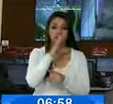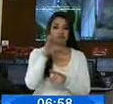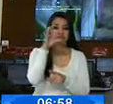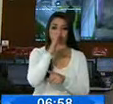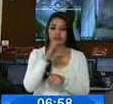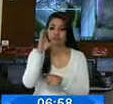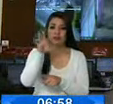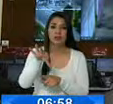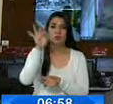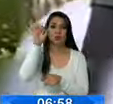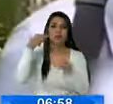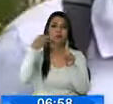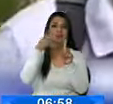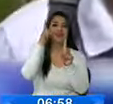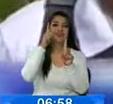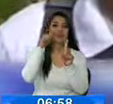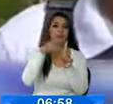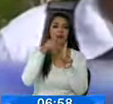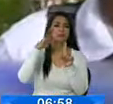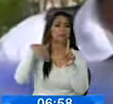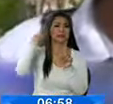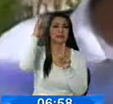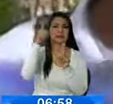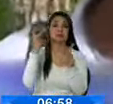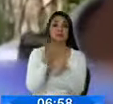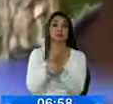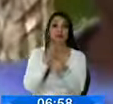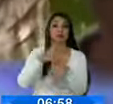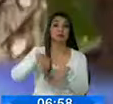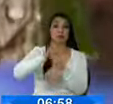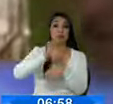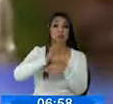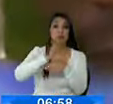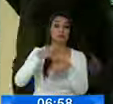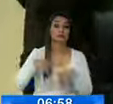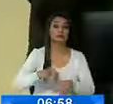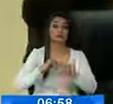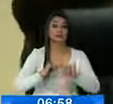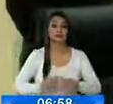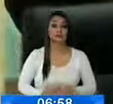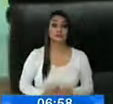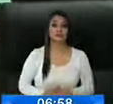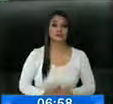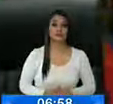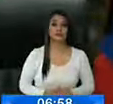el paradero de Guacho, uno de los más buscados del país, informó Priscila Cadena.